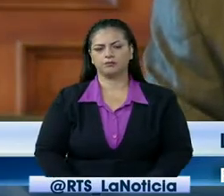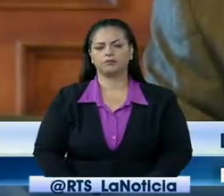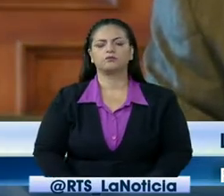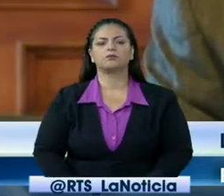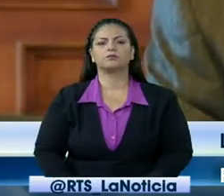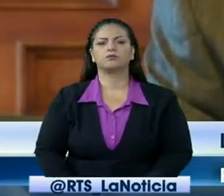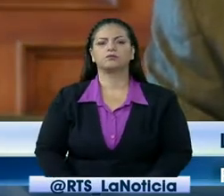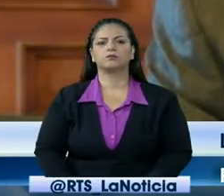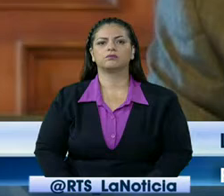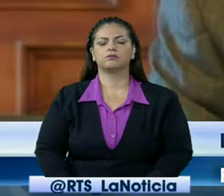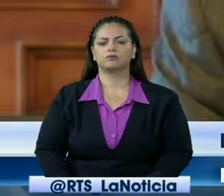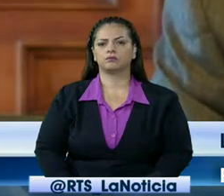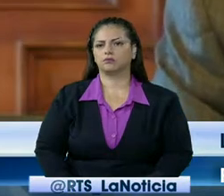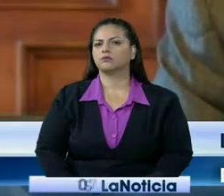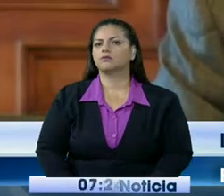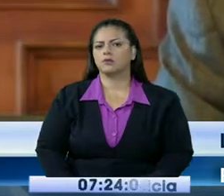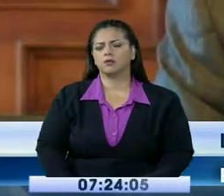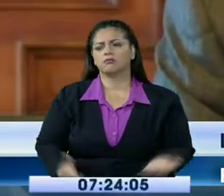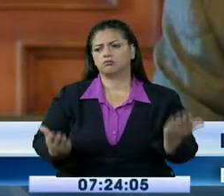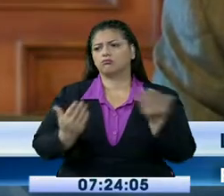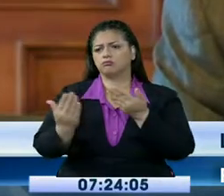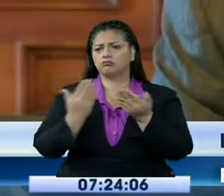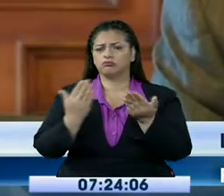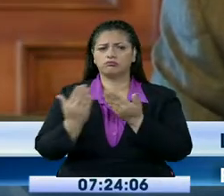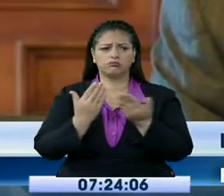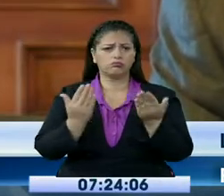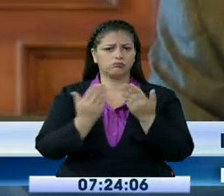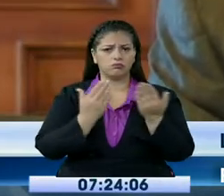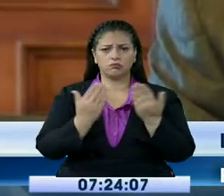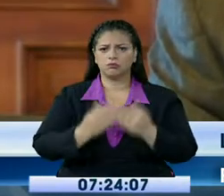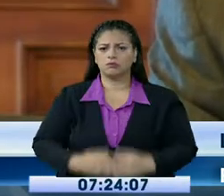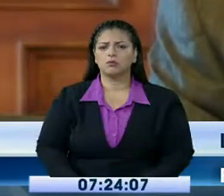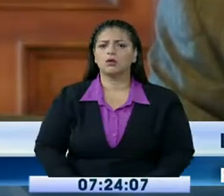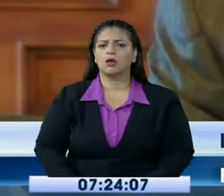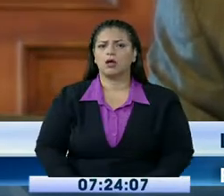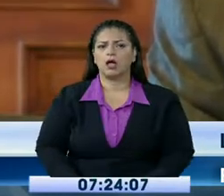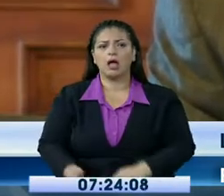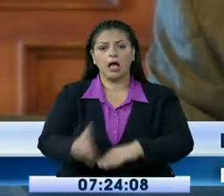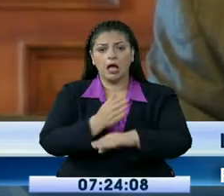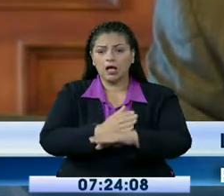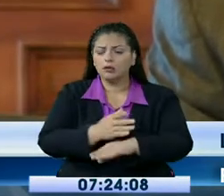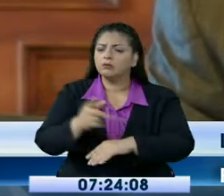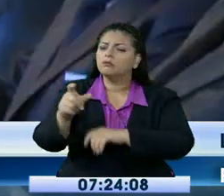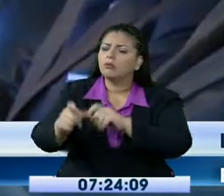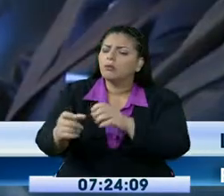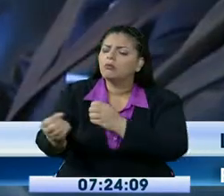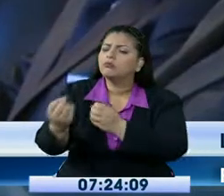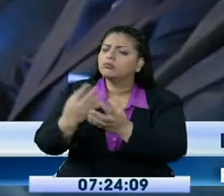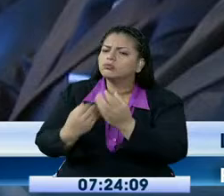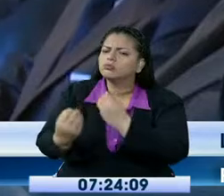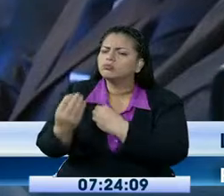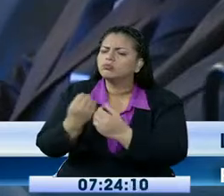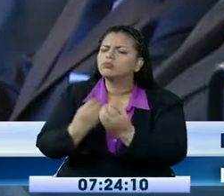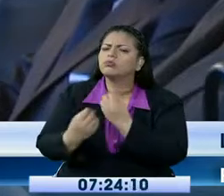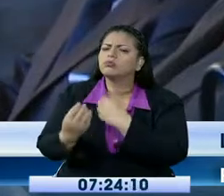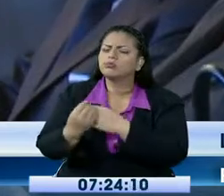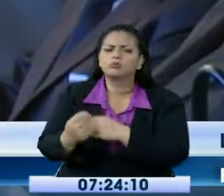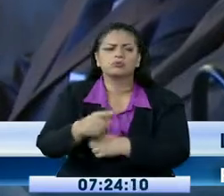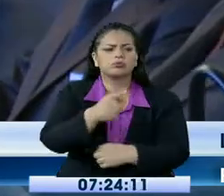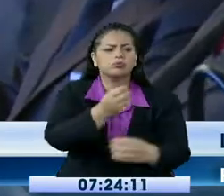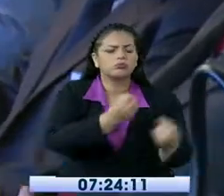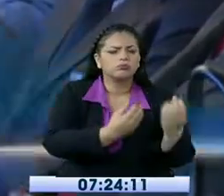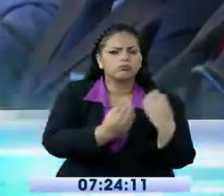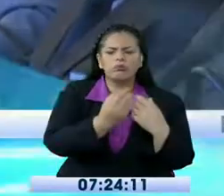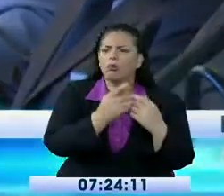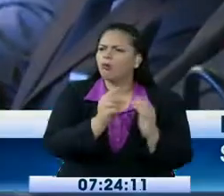que, habiendo comenzado sencillos, algún momento se han vuelto bastante importantes. Cubriendo el 12% del